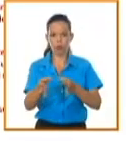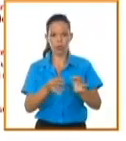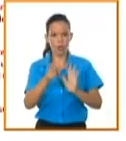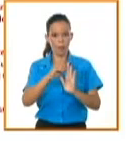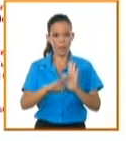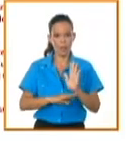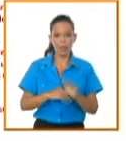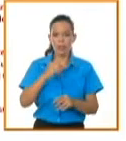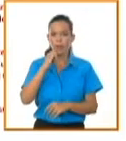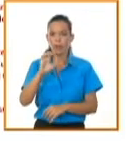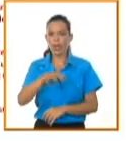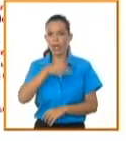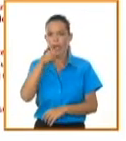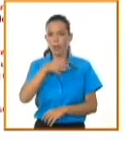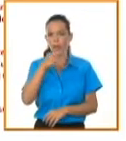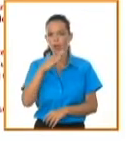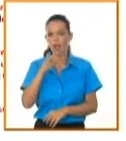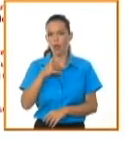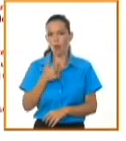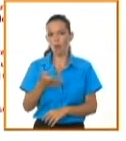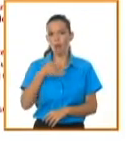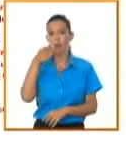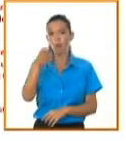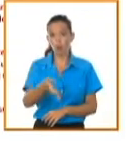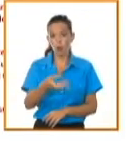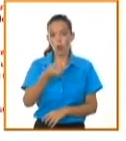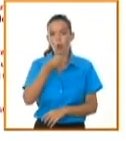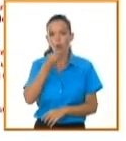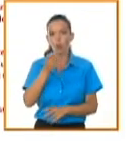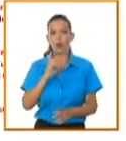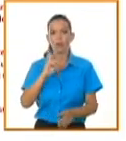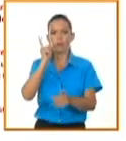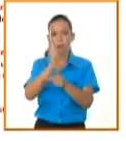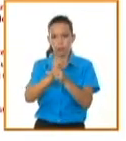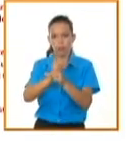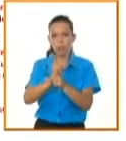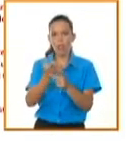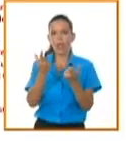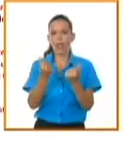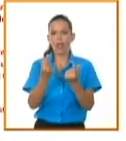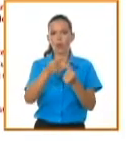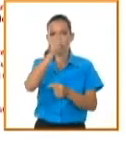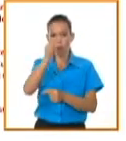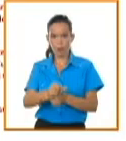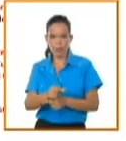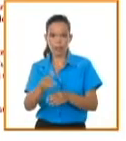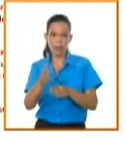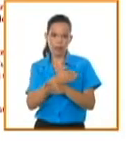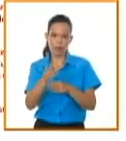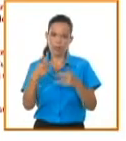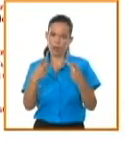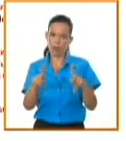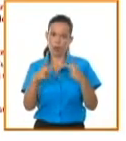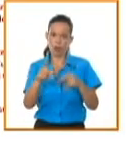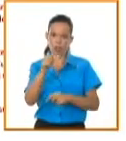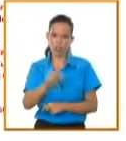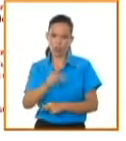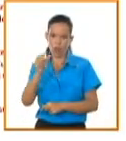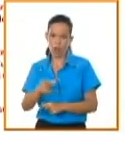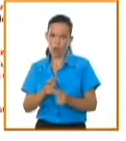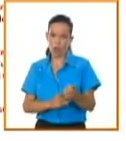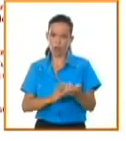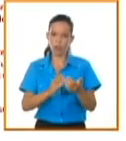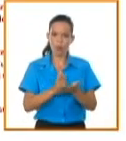informó sobre próximos encuentros que se sostendrán con economistas académicos y otros expertos para intercambiar sobre